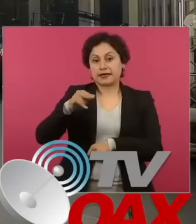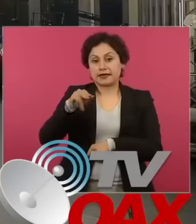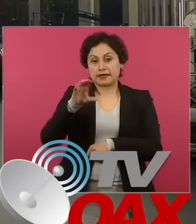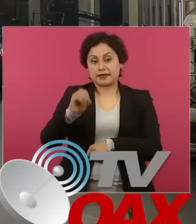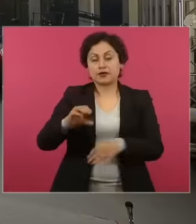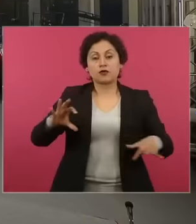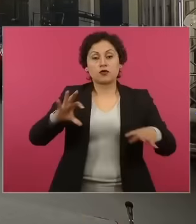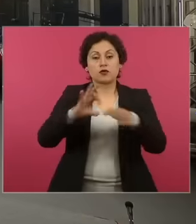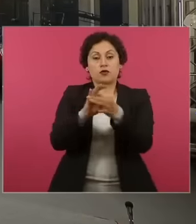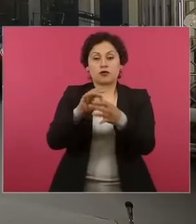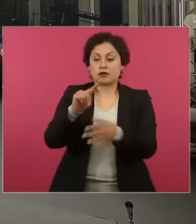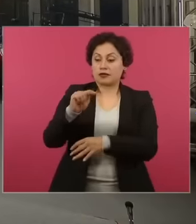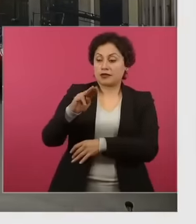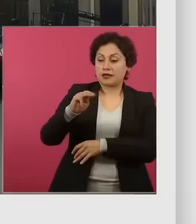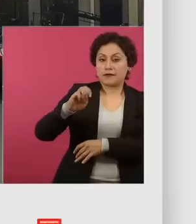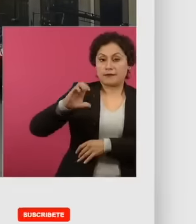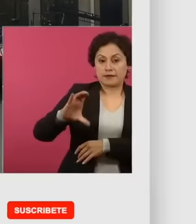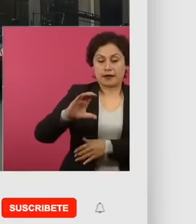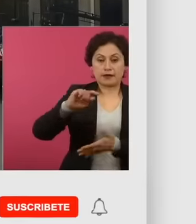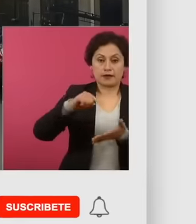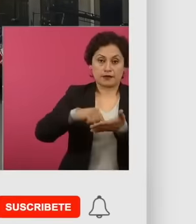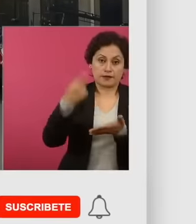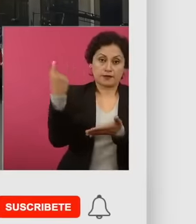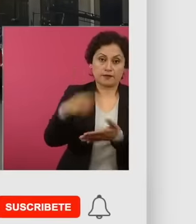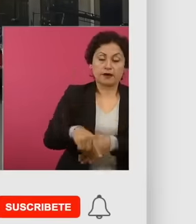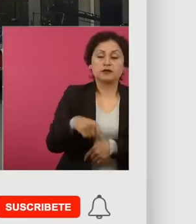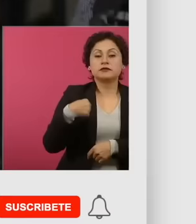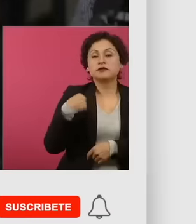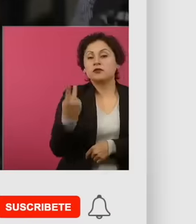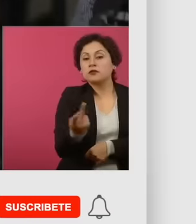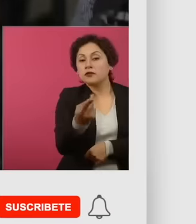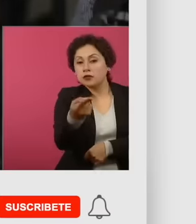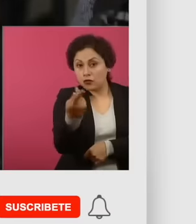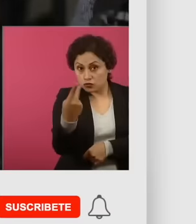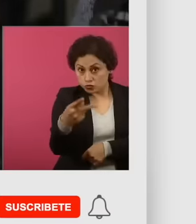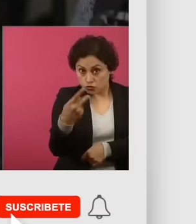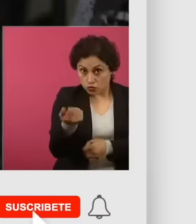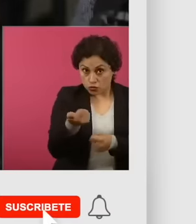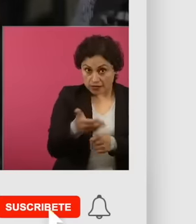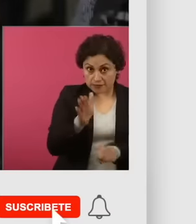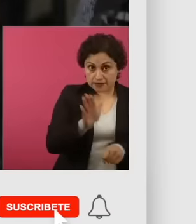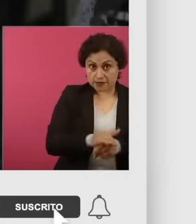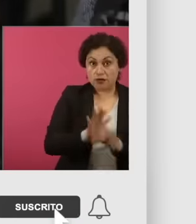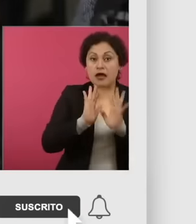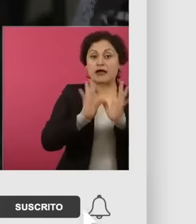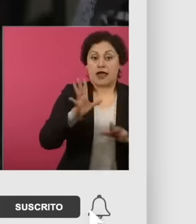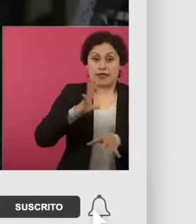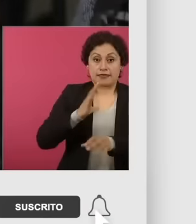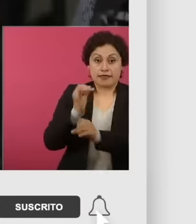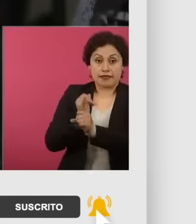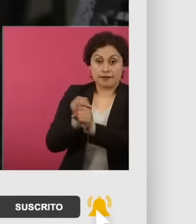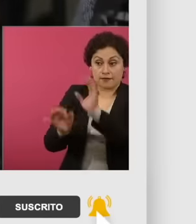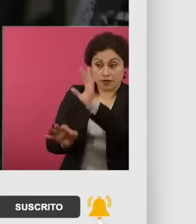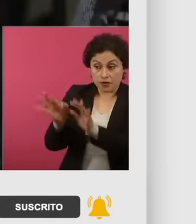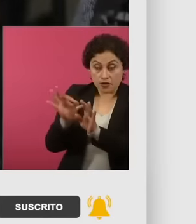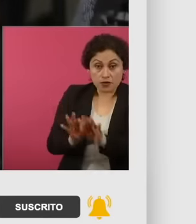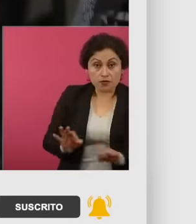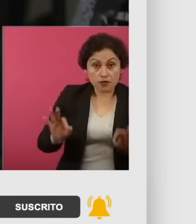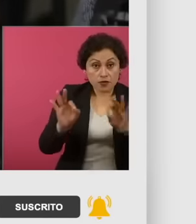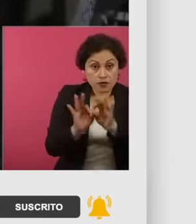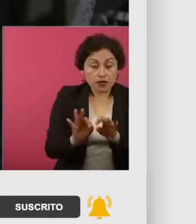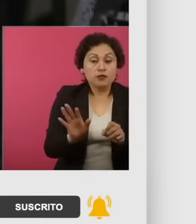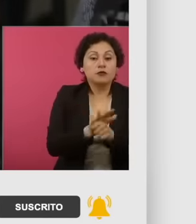Preguntarle, presidente, si su administración ya cuenta con estas evidencias científicas tan importantes de que pues